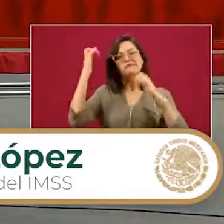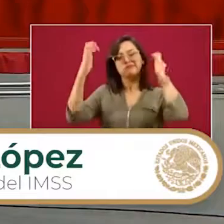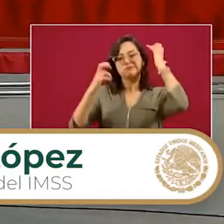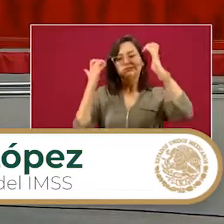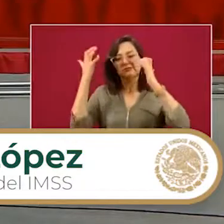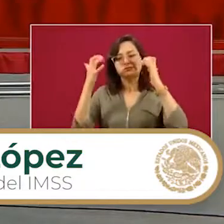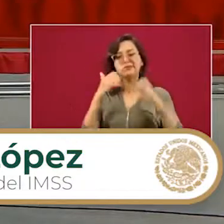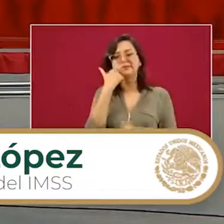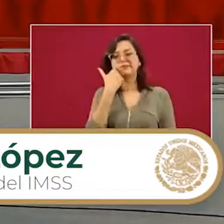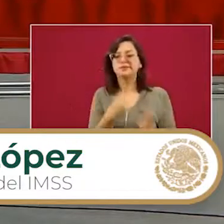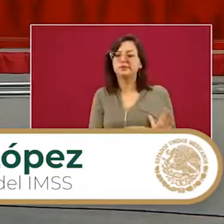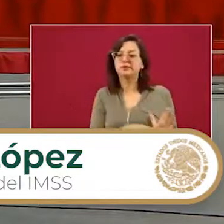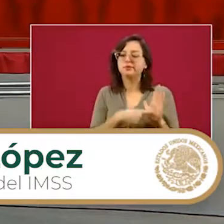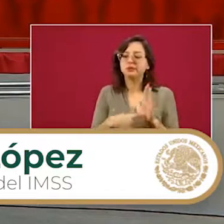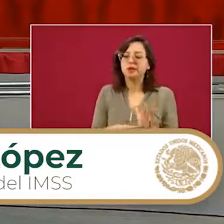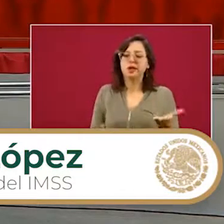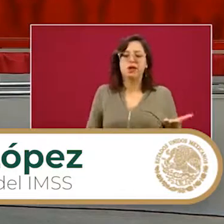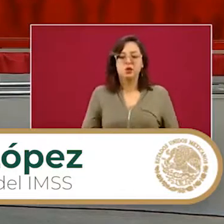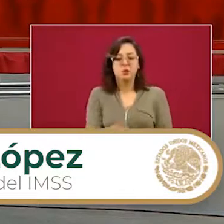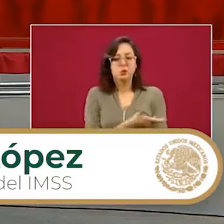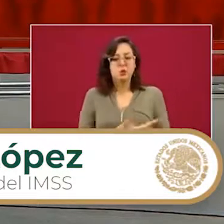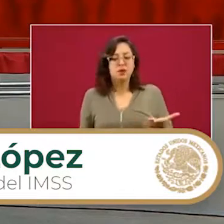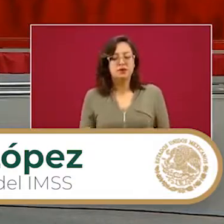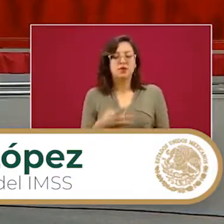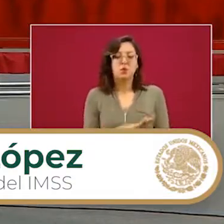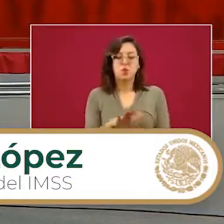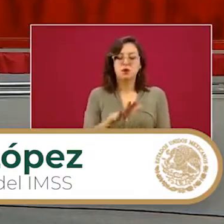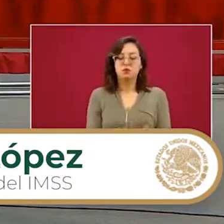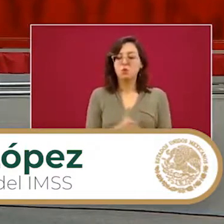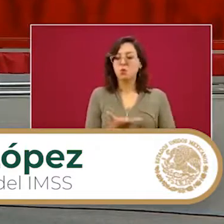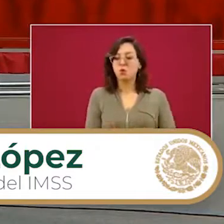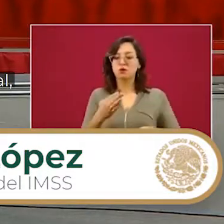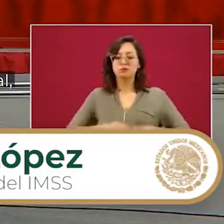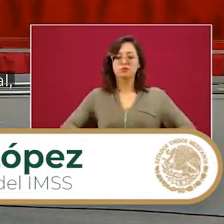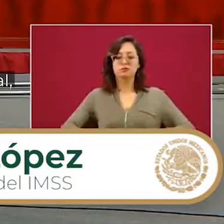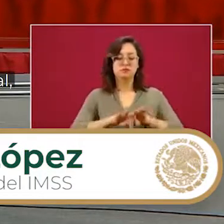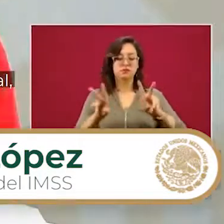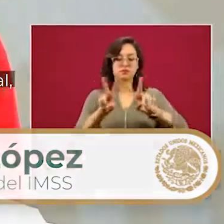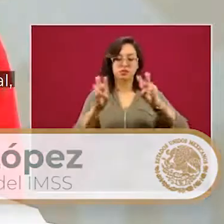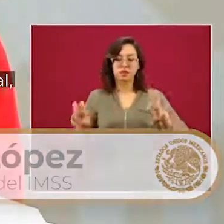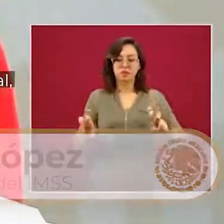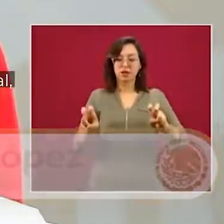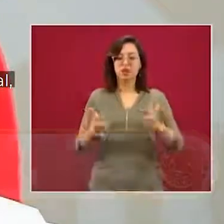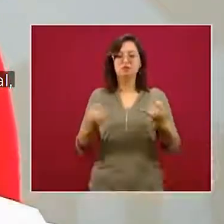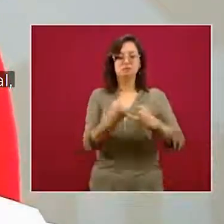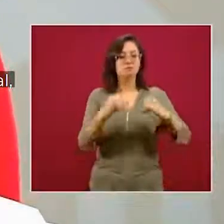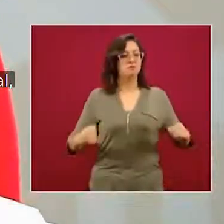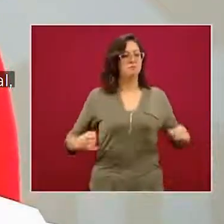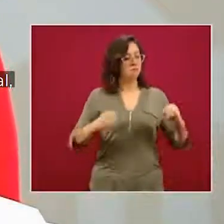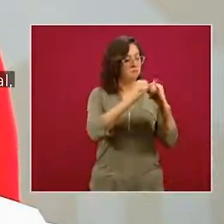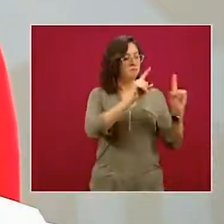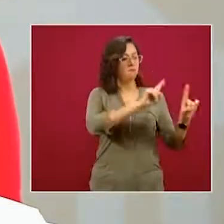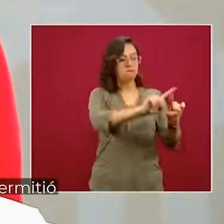me parece que algo que es de destacar de este programa pues es la colaboración interinstitucional